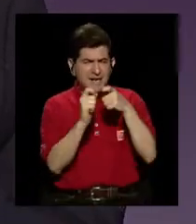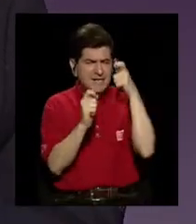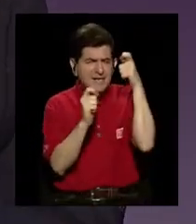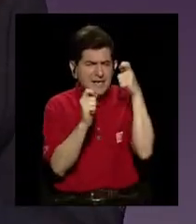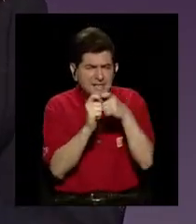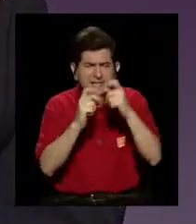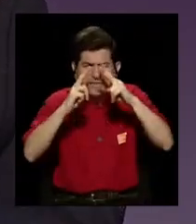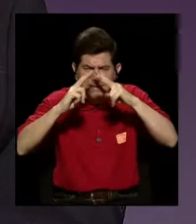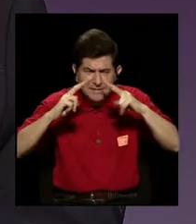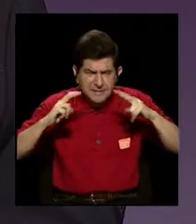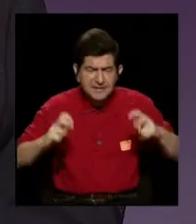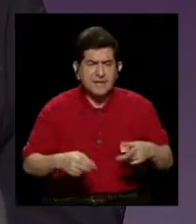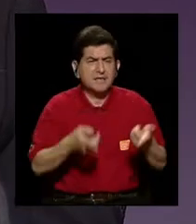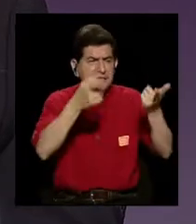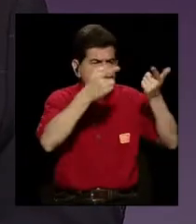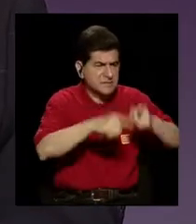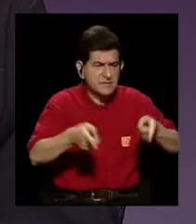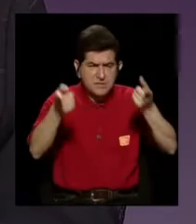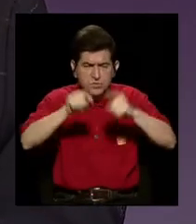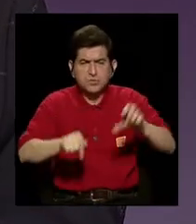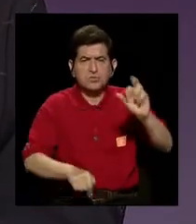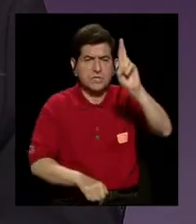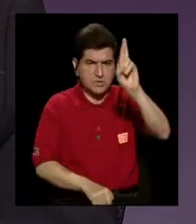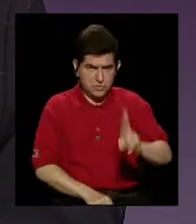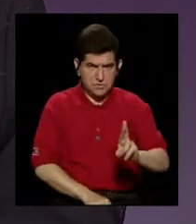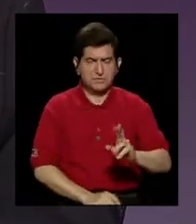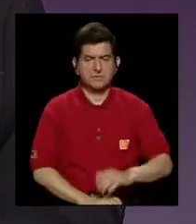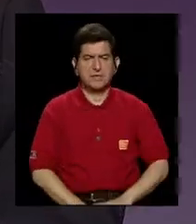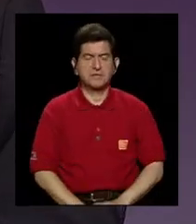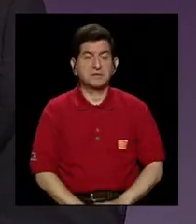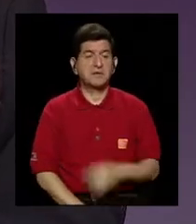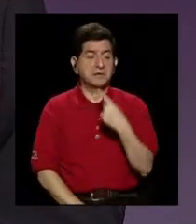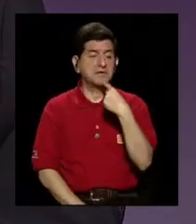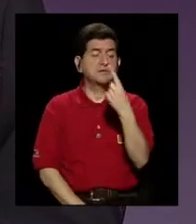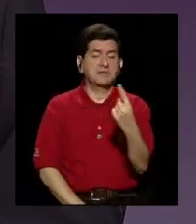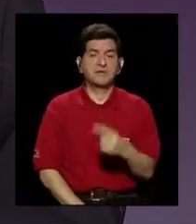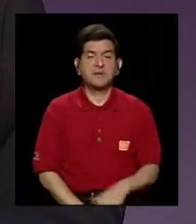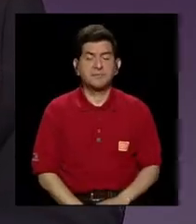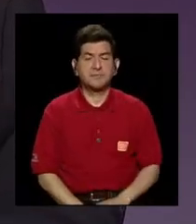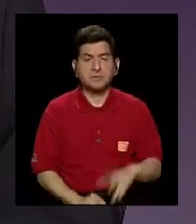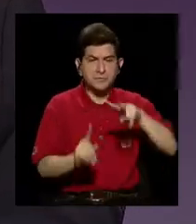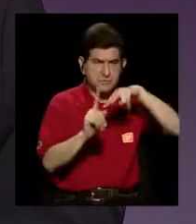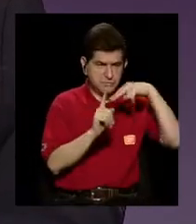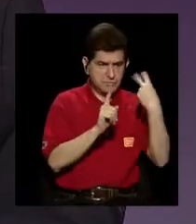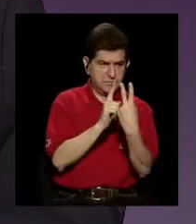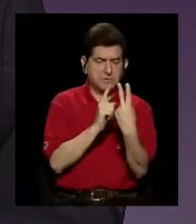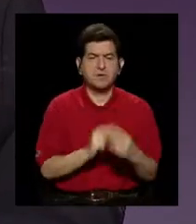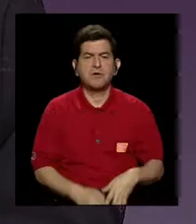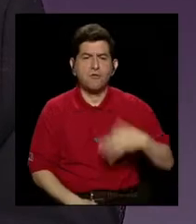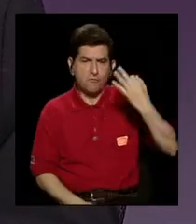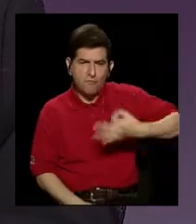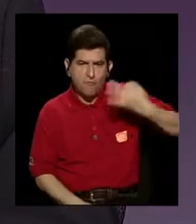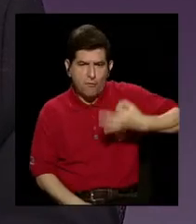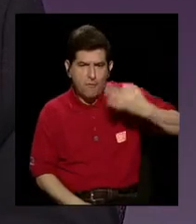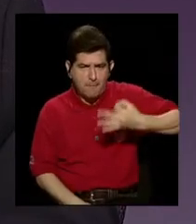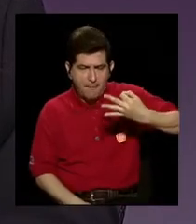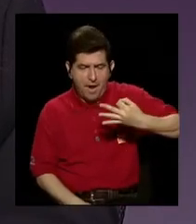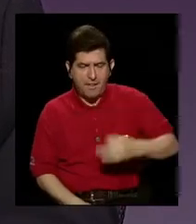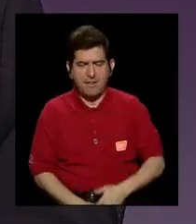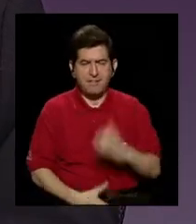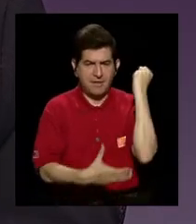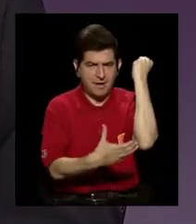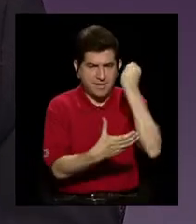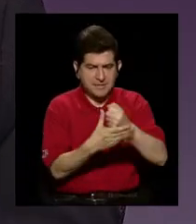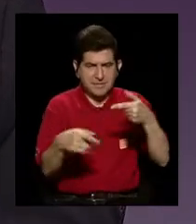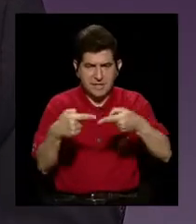Desde ya las especificidades y a nivel de lo que sucede en Costa Rica, podemos decir que desde el punto de vista